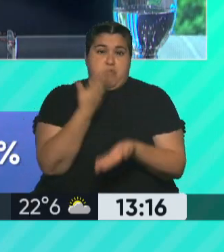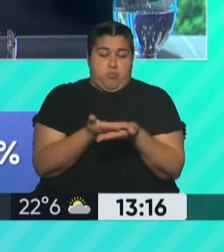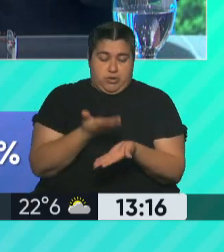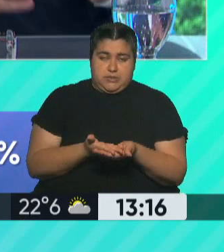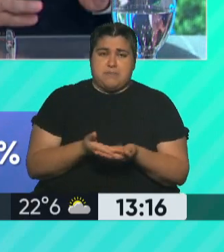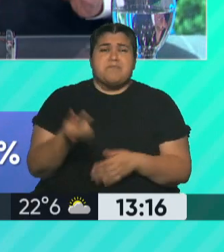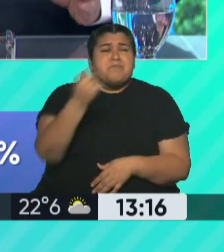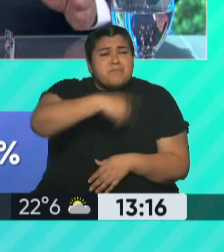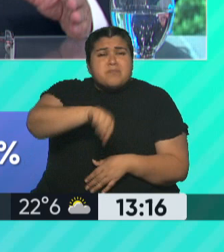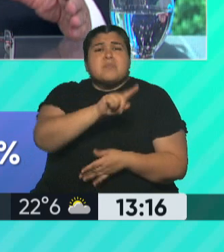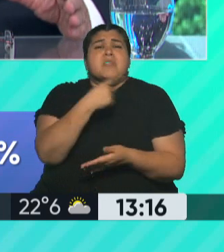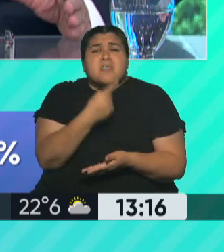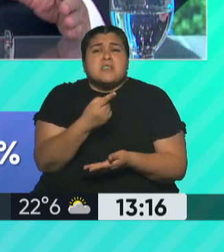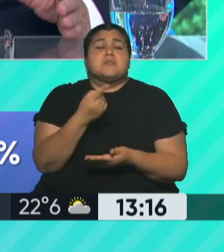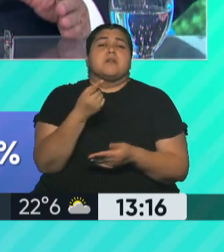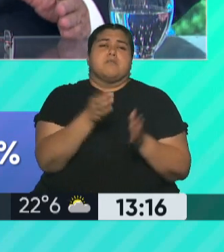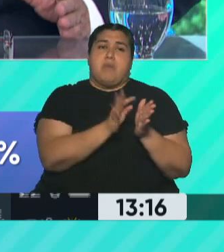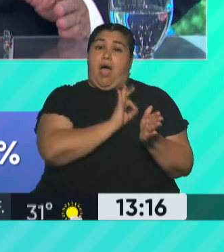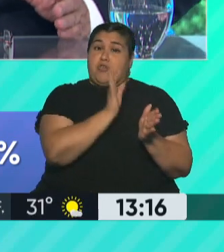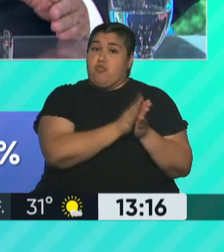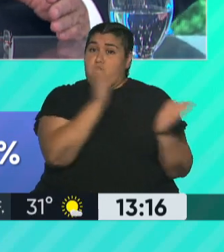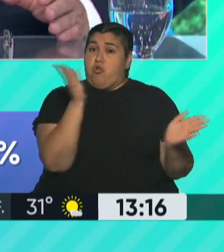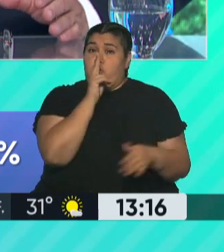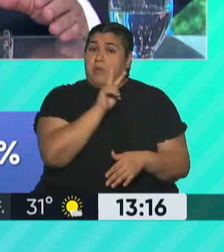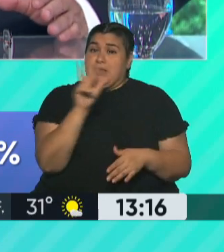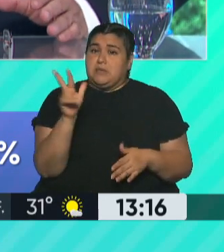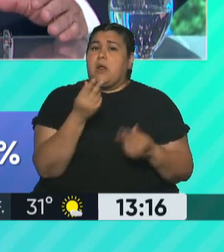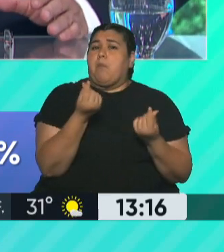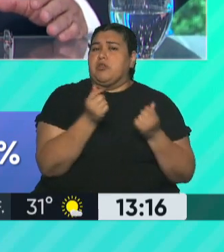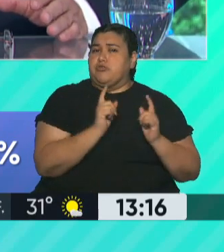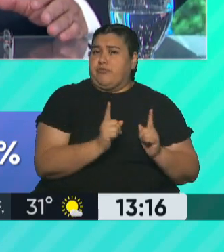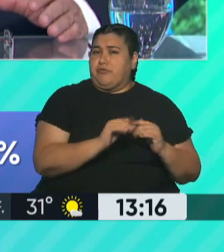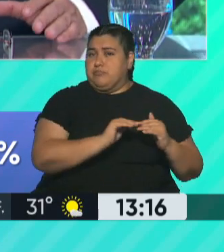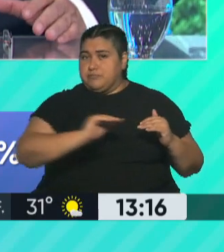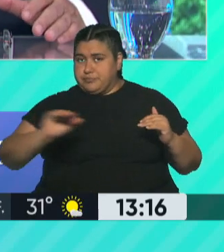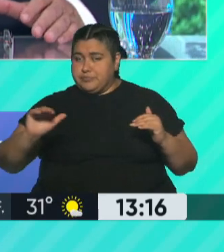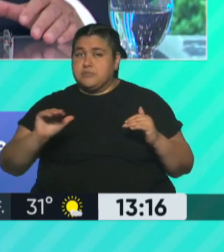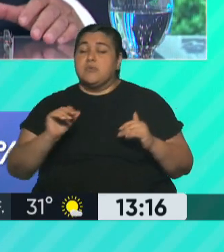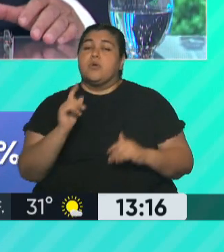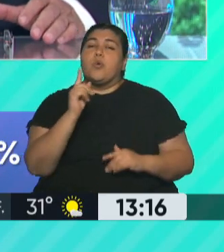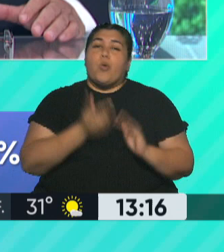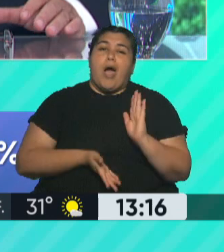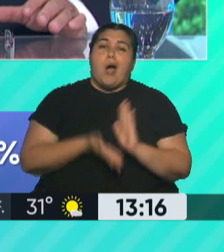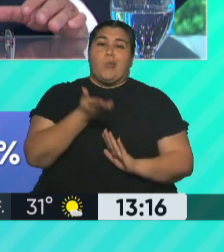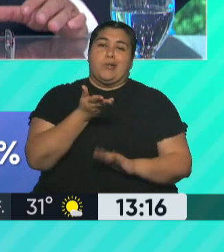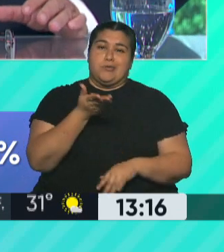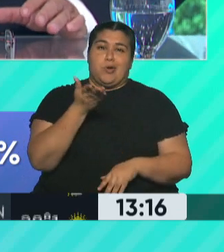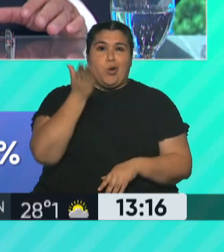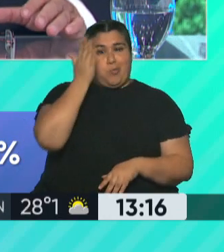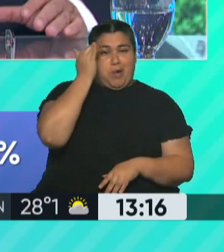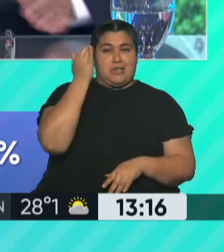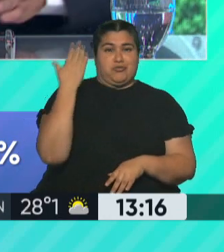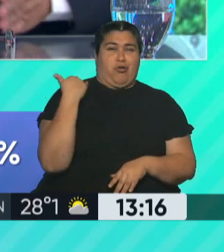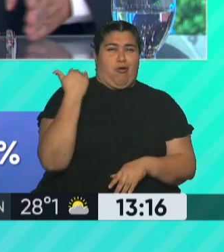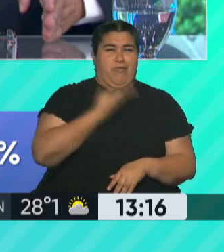siguiente tuvieron un congelamiento durante todo el año 2023 únicamente un primer aumento en el mes de marzo aproximadamente febrero